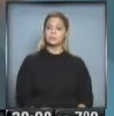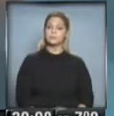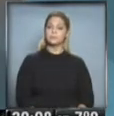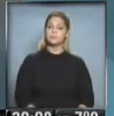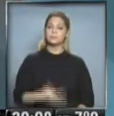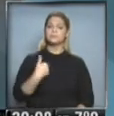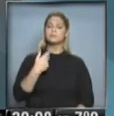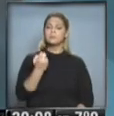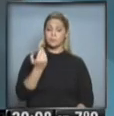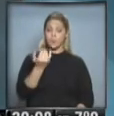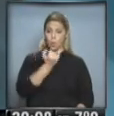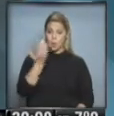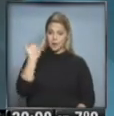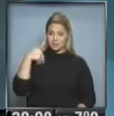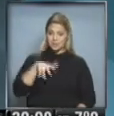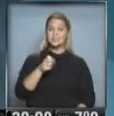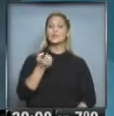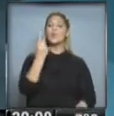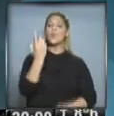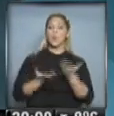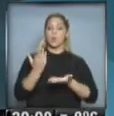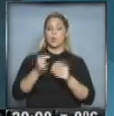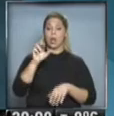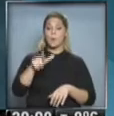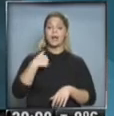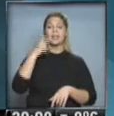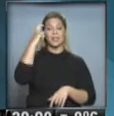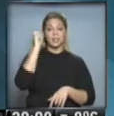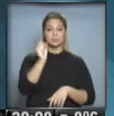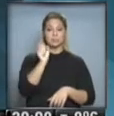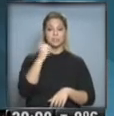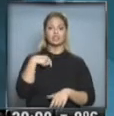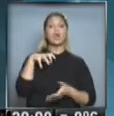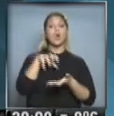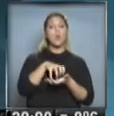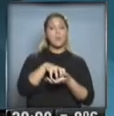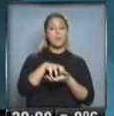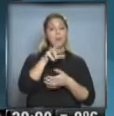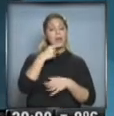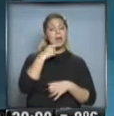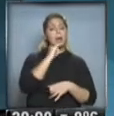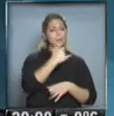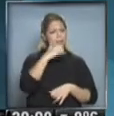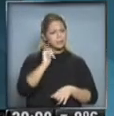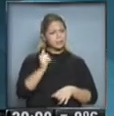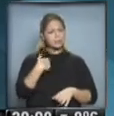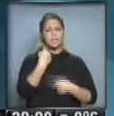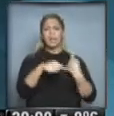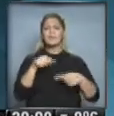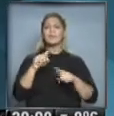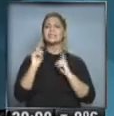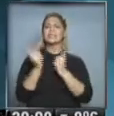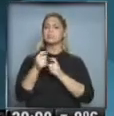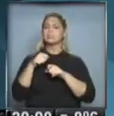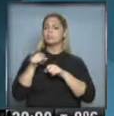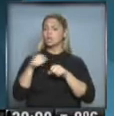desde el jueves el kilo de pan a 10 pesos el centro de panaderos asegura que varios negocios de la boca sancristóbal